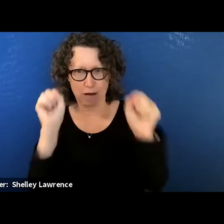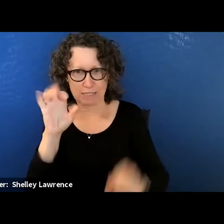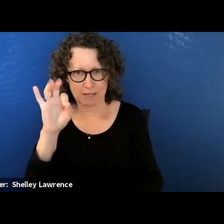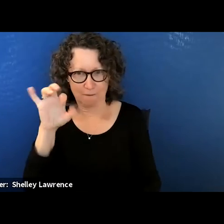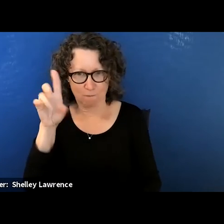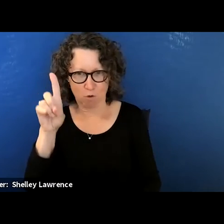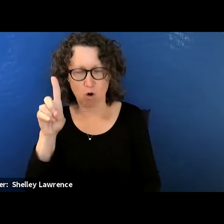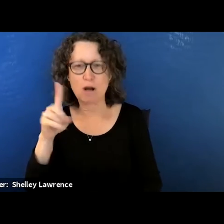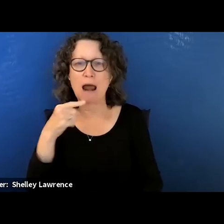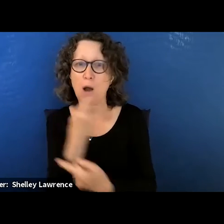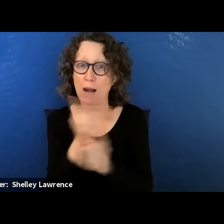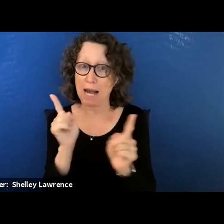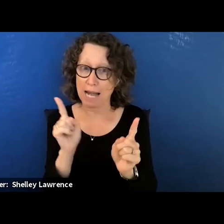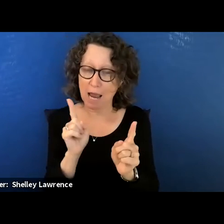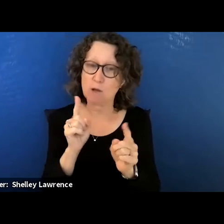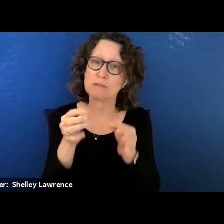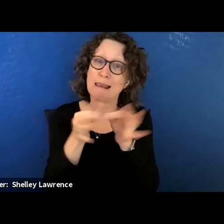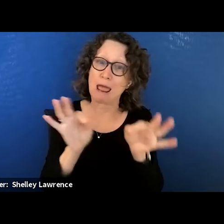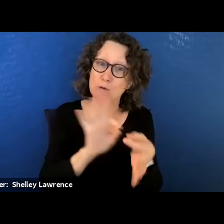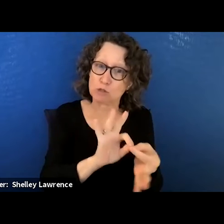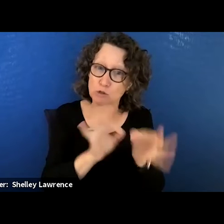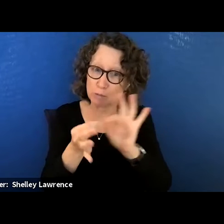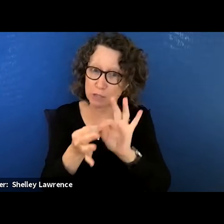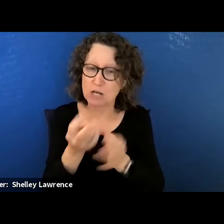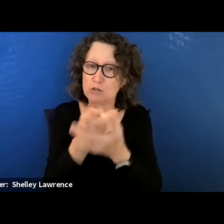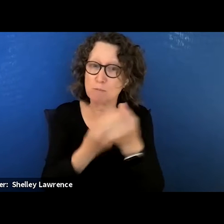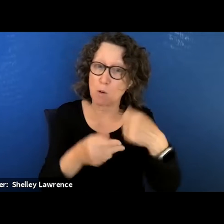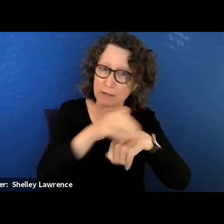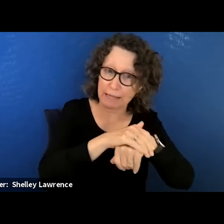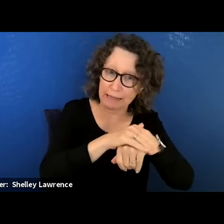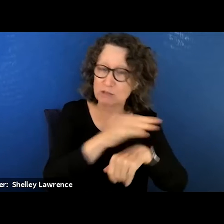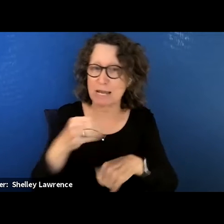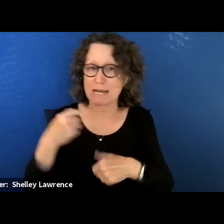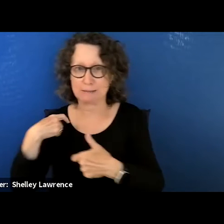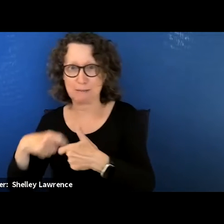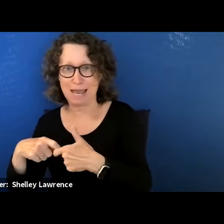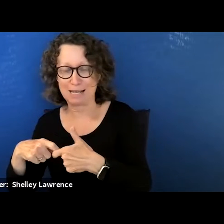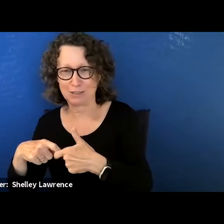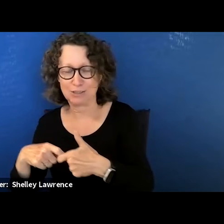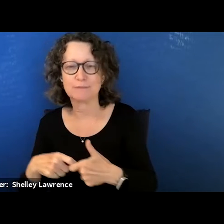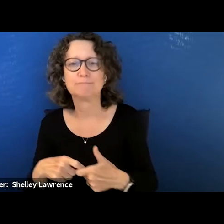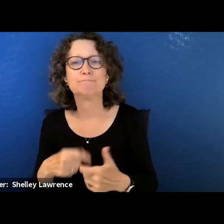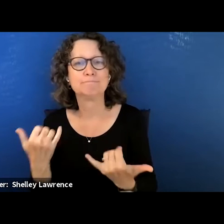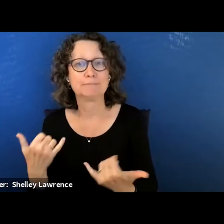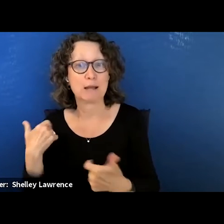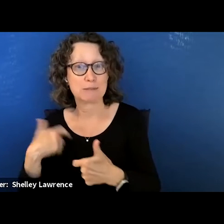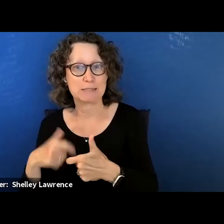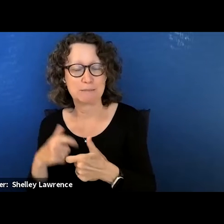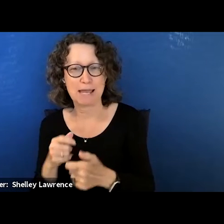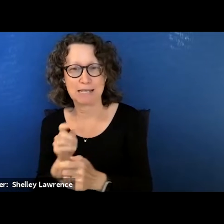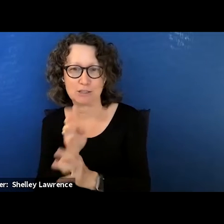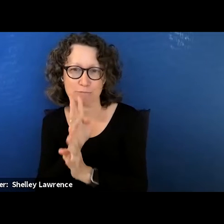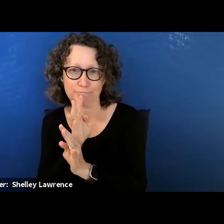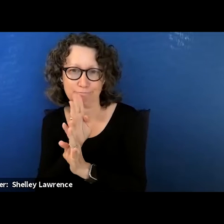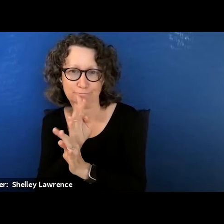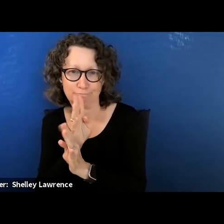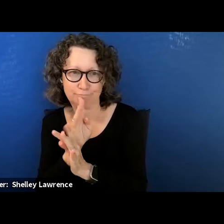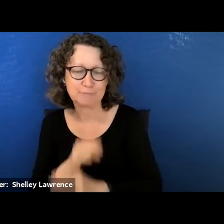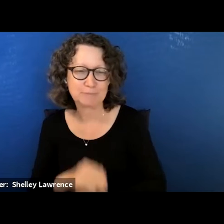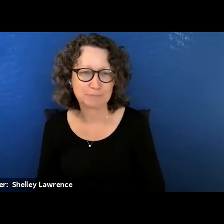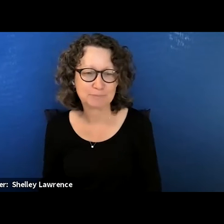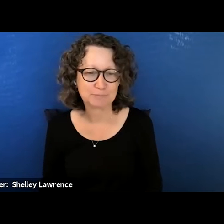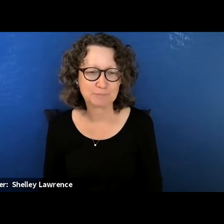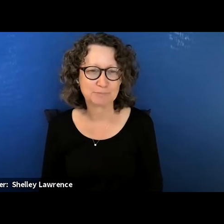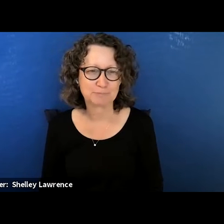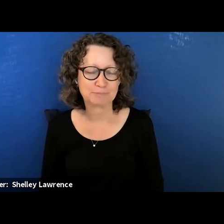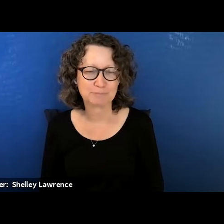Gracias, Presidente del Consejo Ford. Voy a dar de este anuncio respecto al acceso lingüístico tanto en inglés como en español. Sobre la interpretación en inglés